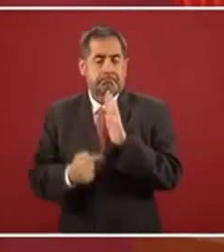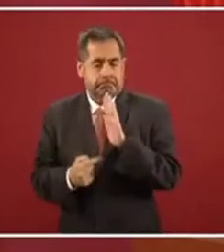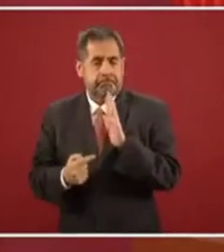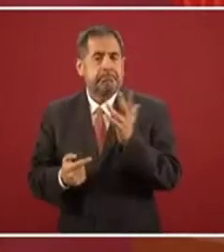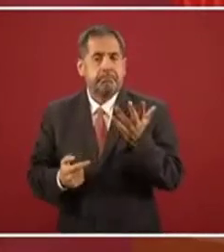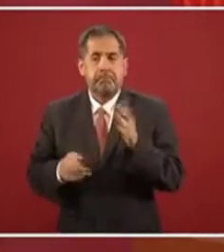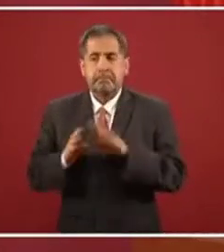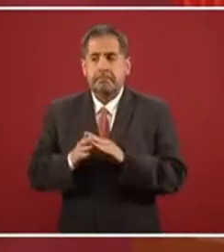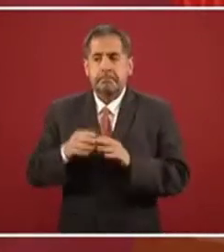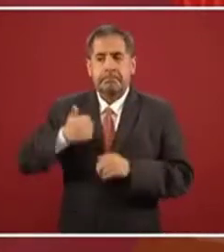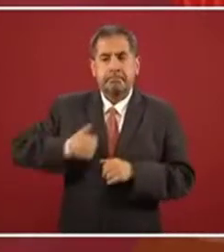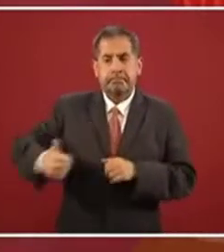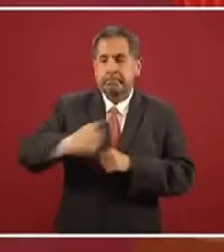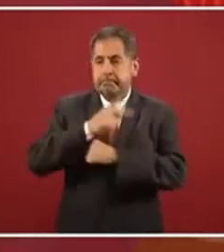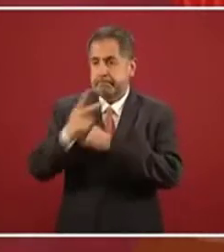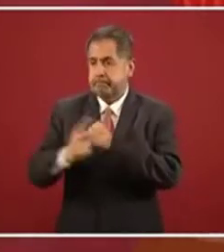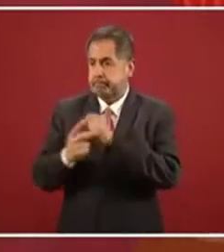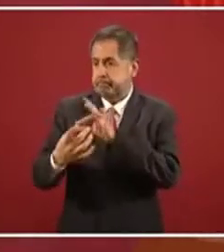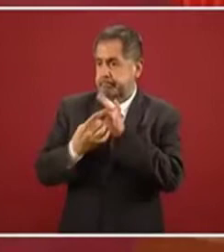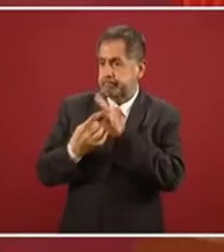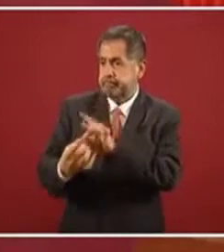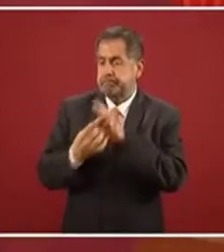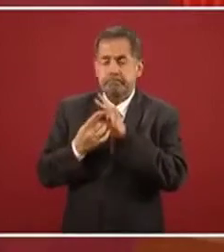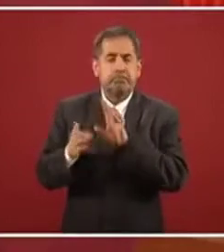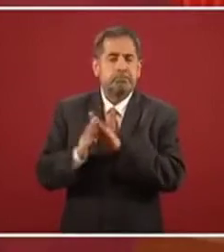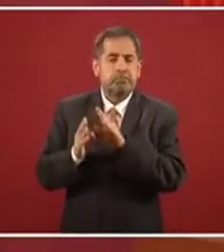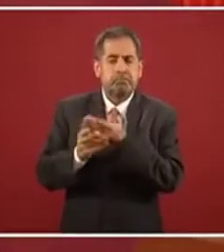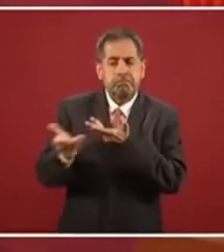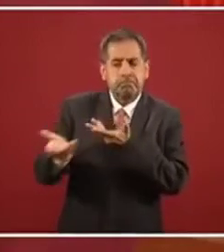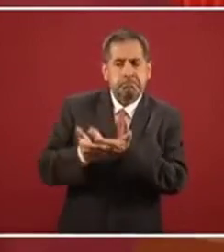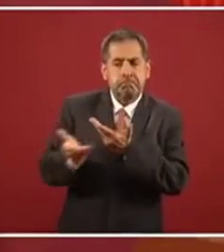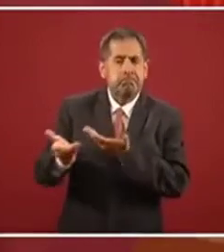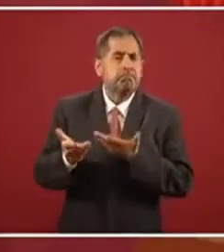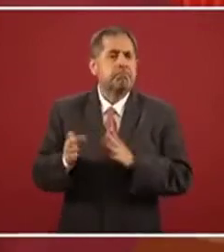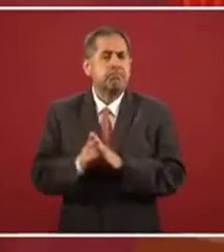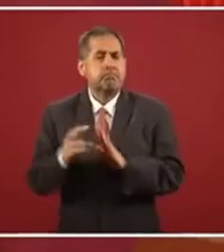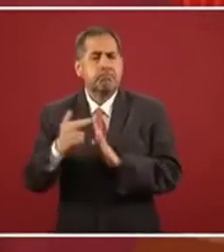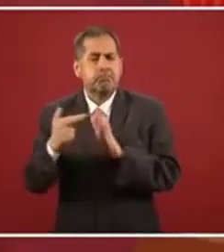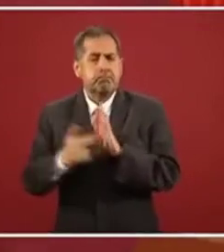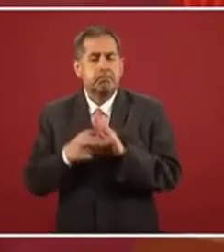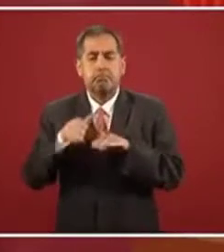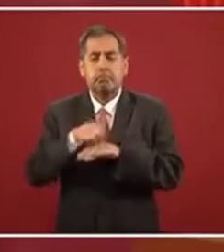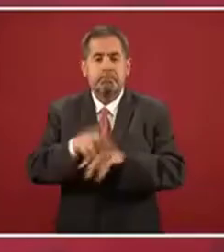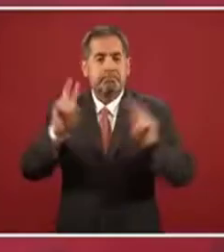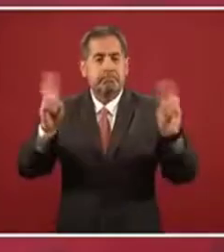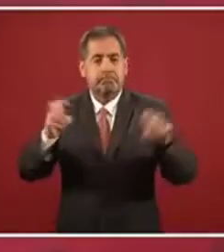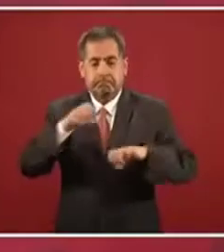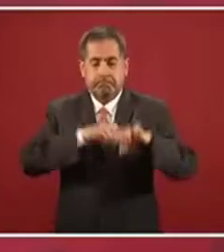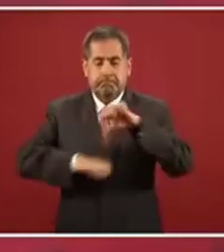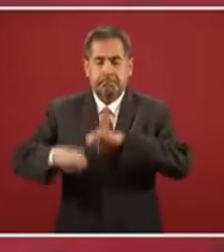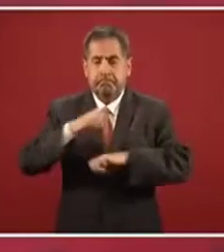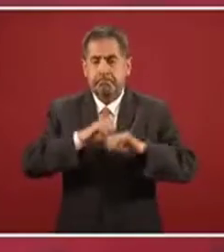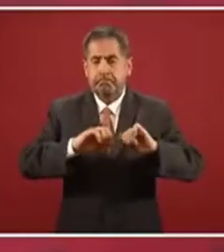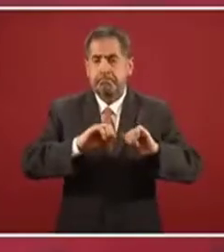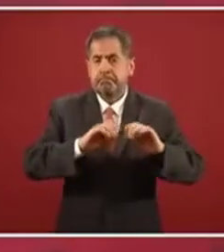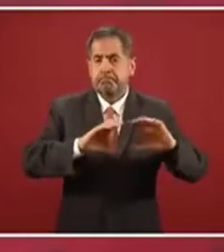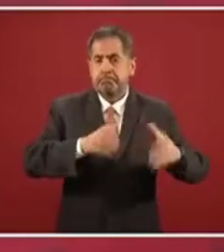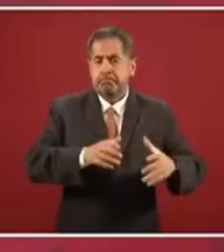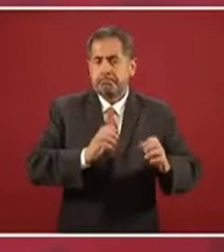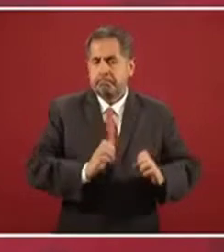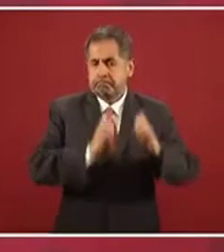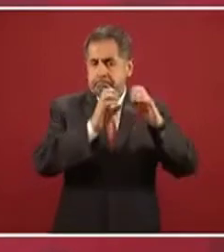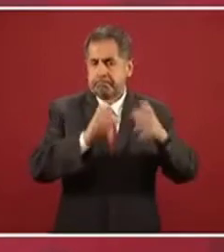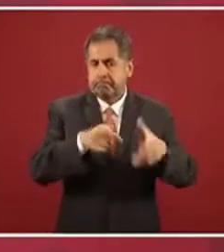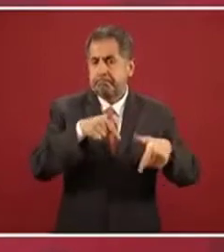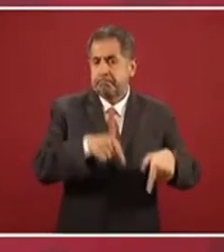el comportamiento y las obligaciones de cada país respecto a las sedes diplomáticas en cada uno de los países,